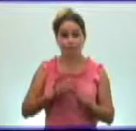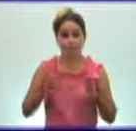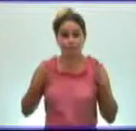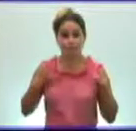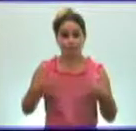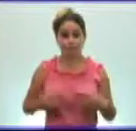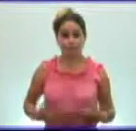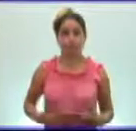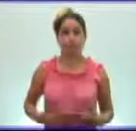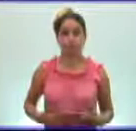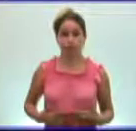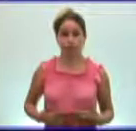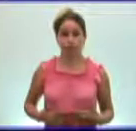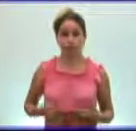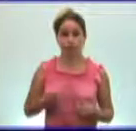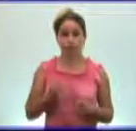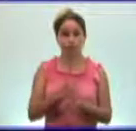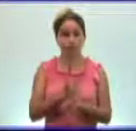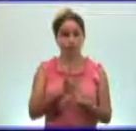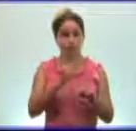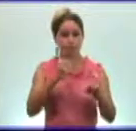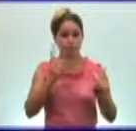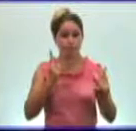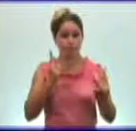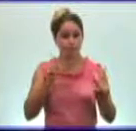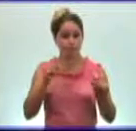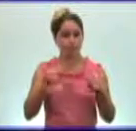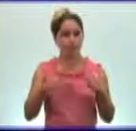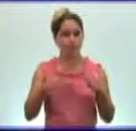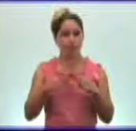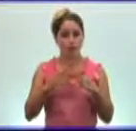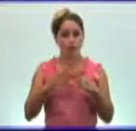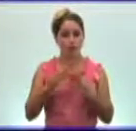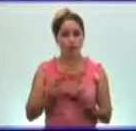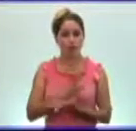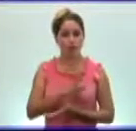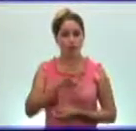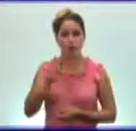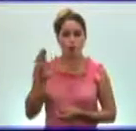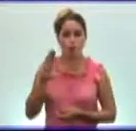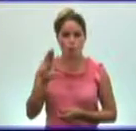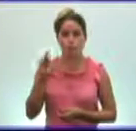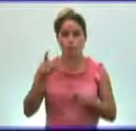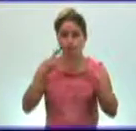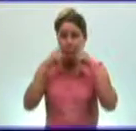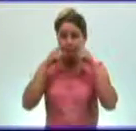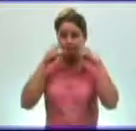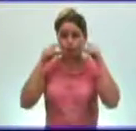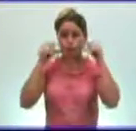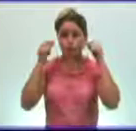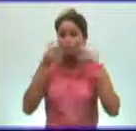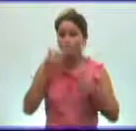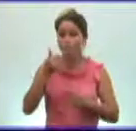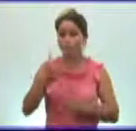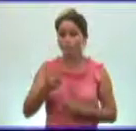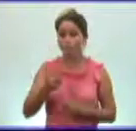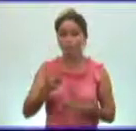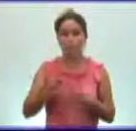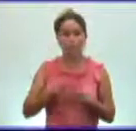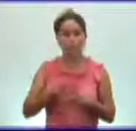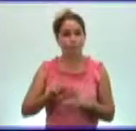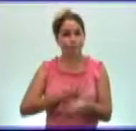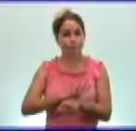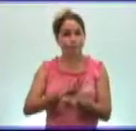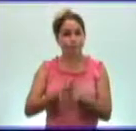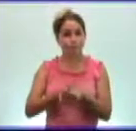adecuada, mantengan un buen distanciamiento en la casa y en la escuela y usen el nasobuco correctamente para no infectarnos